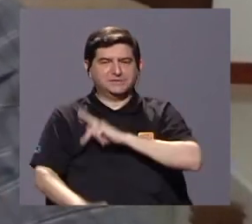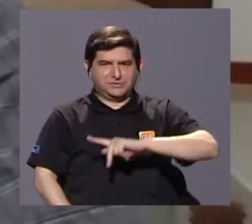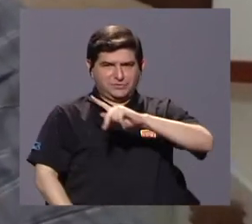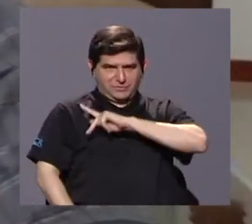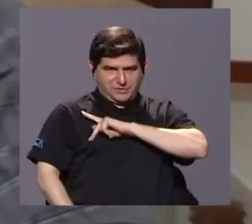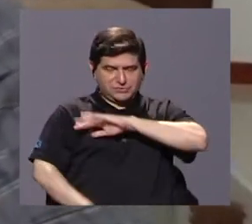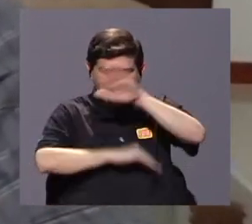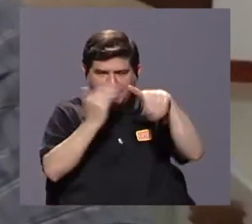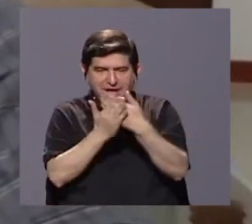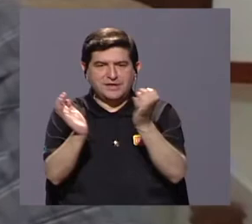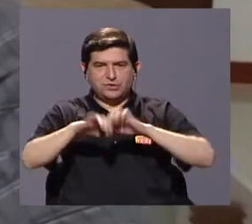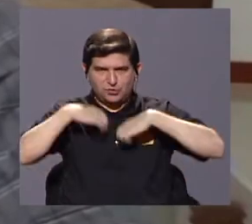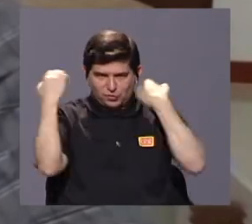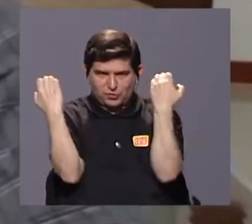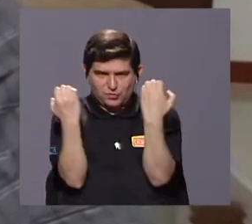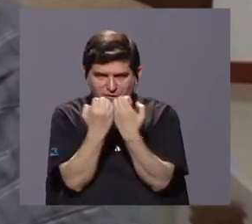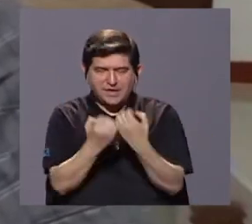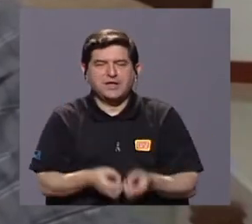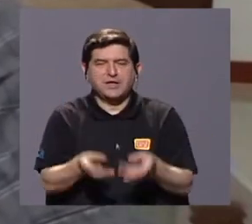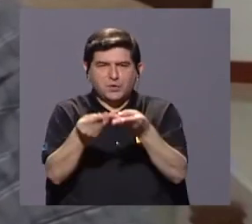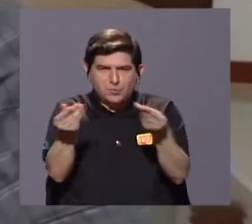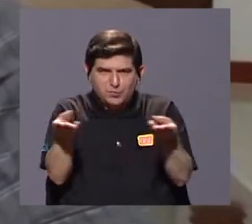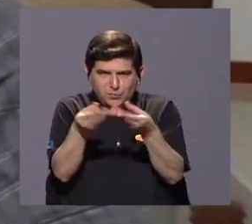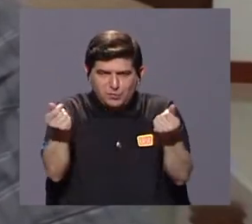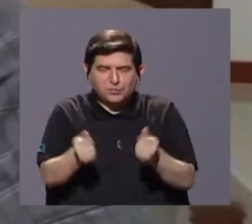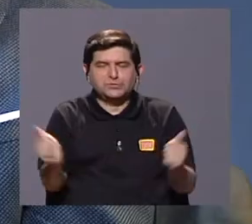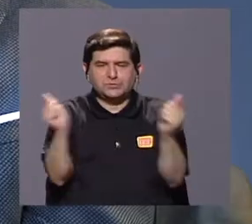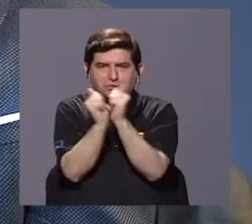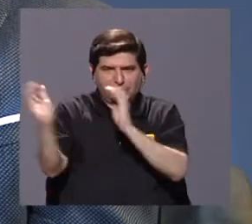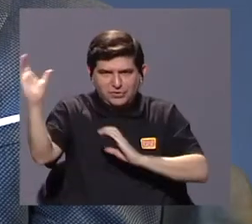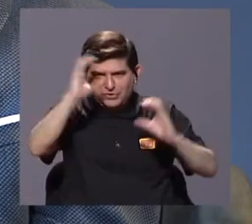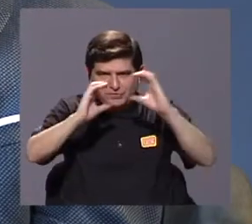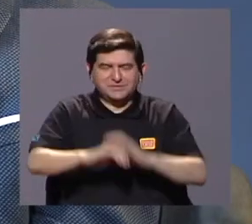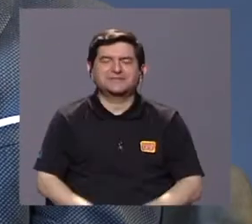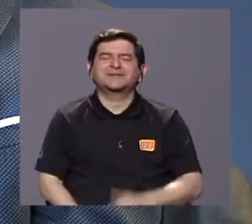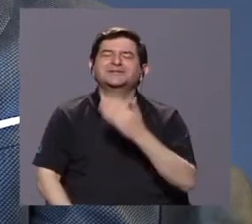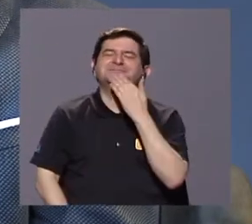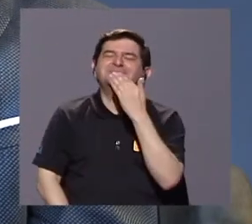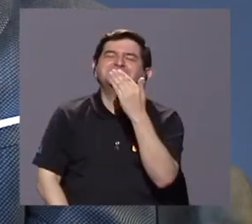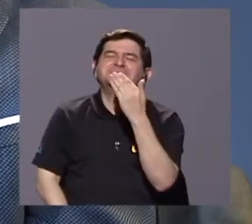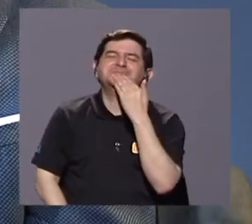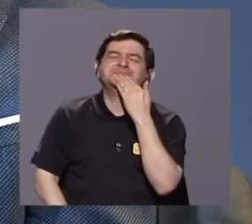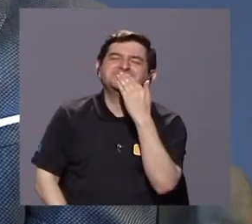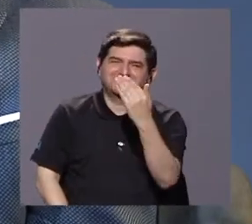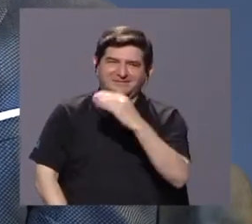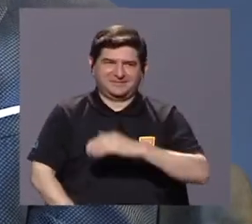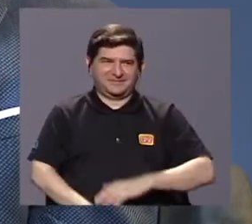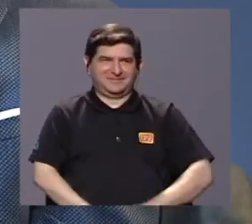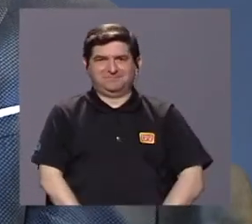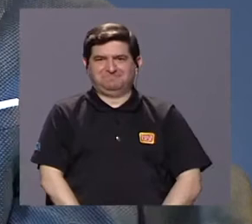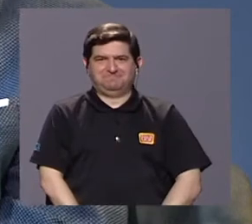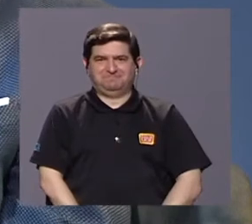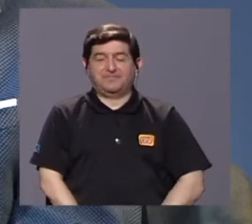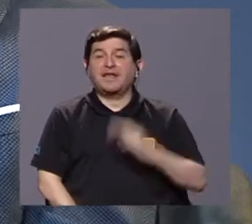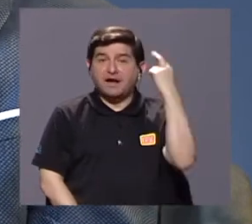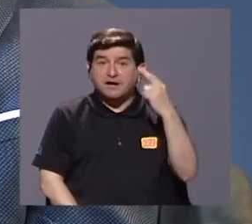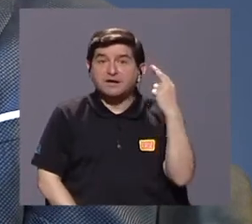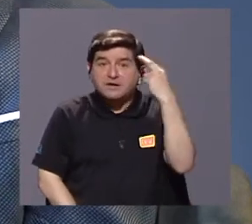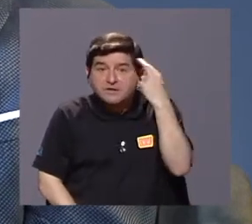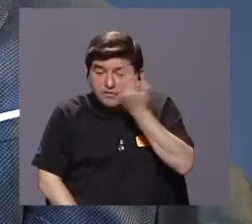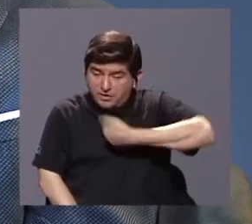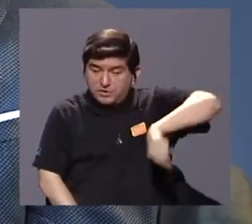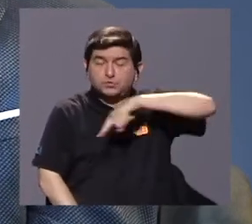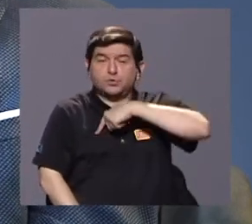y de todo el equipo que produce Conciencia. Así que muchísimas felicidades. Muchísimas gracias, lo agradecemos mucho. Y la razón por la cual